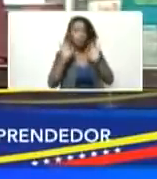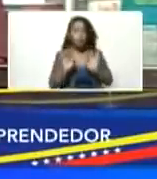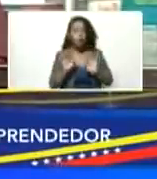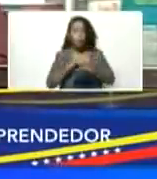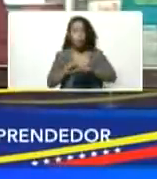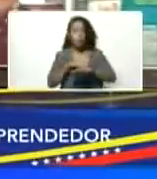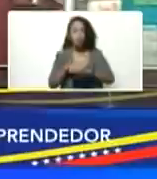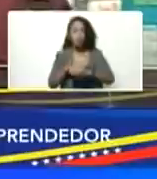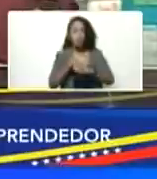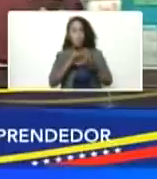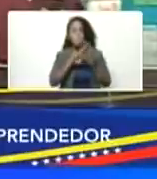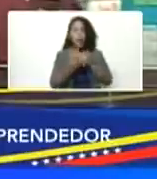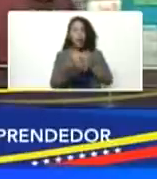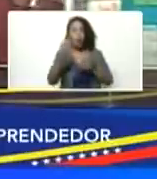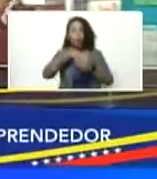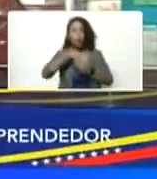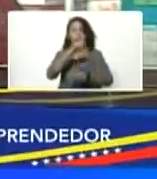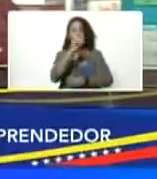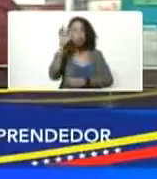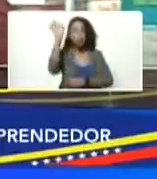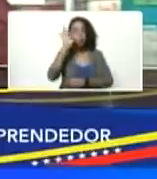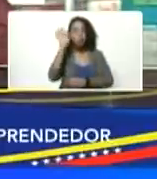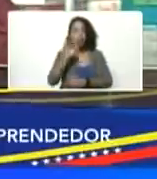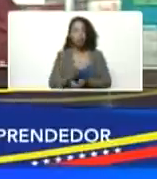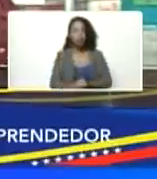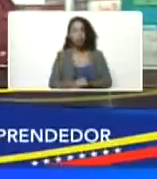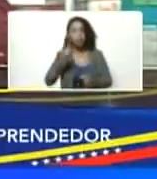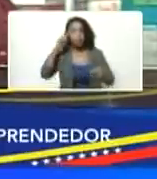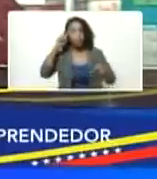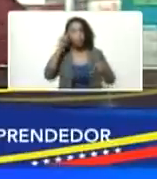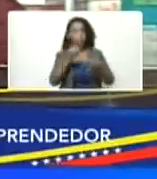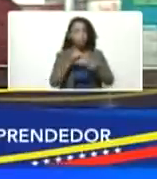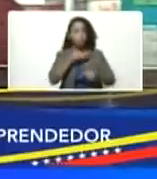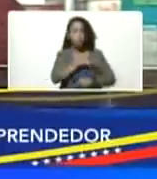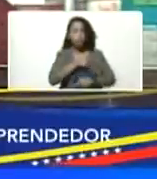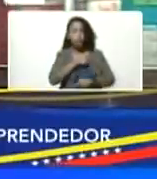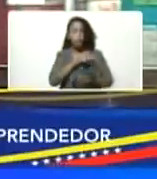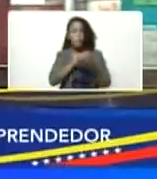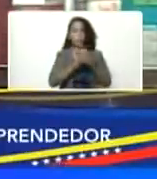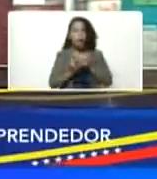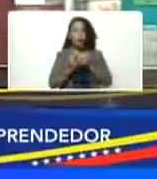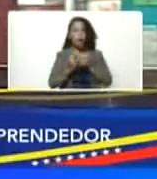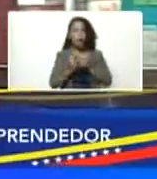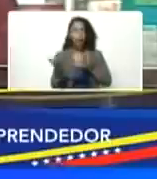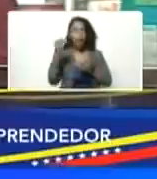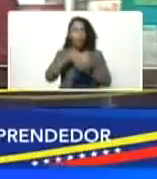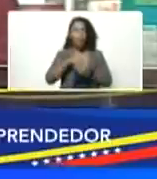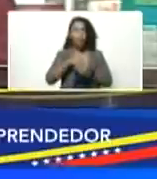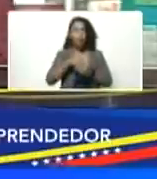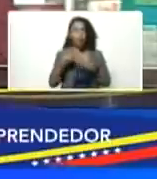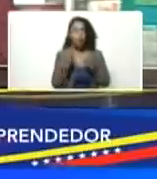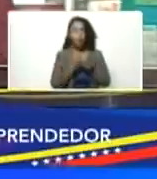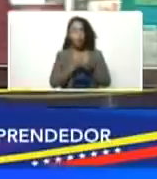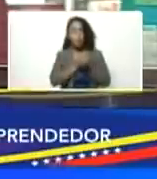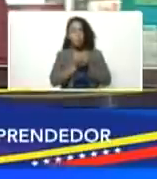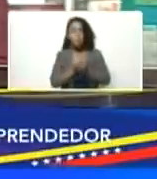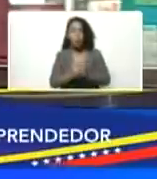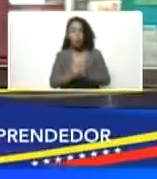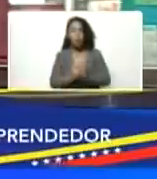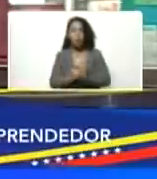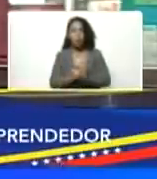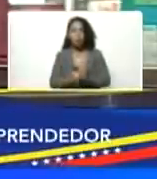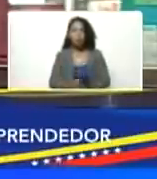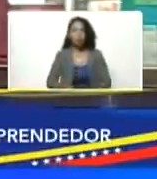misión Barrio Adentro 100%, dedicarse a la misión Barrio Adentro 100% con amor, con